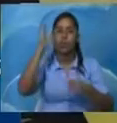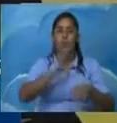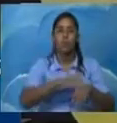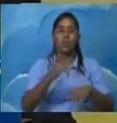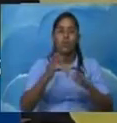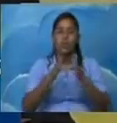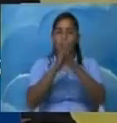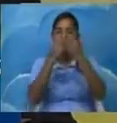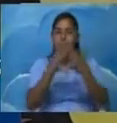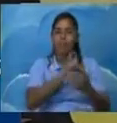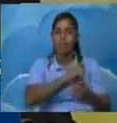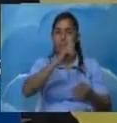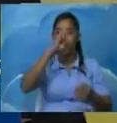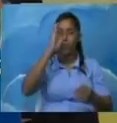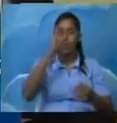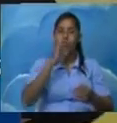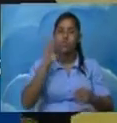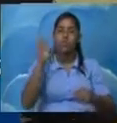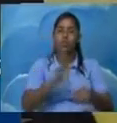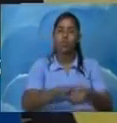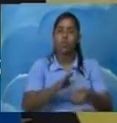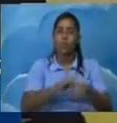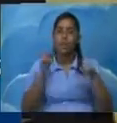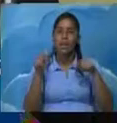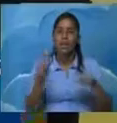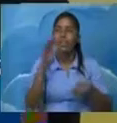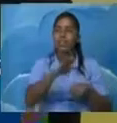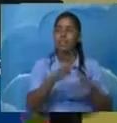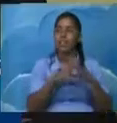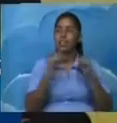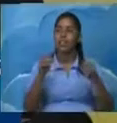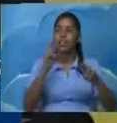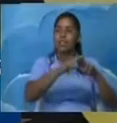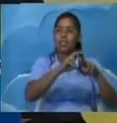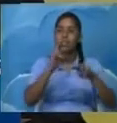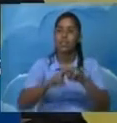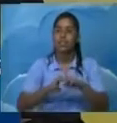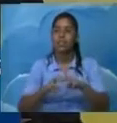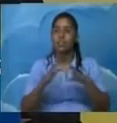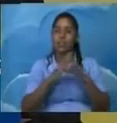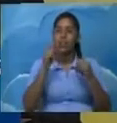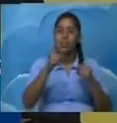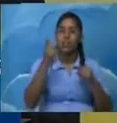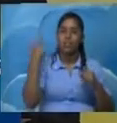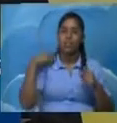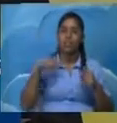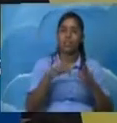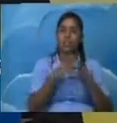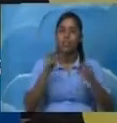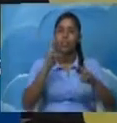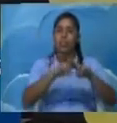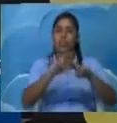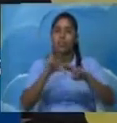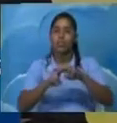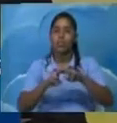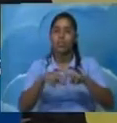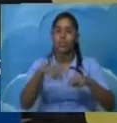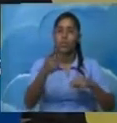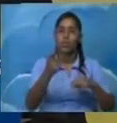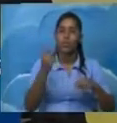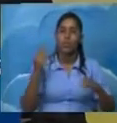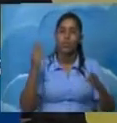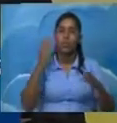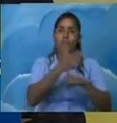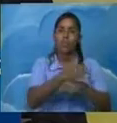La palabra de Dios se cumple. Aquí está el cielito y aquí hay bendición. Ahí tenemos la taguarita en la puerta. Cuando entra